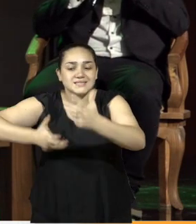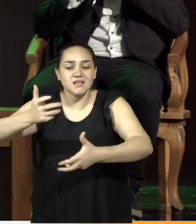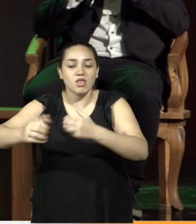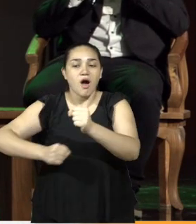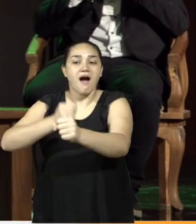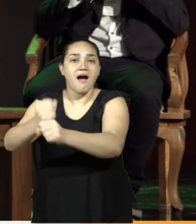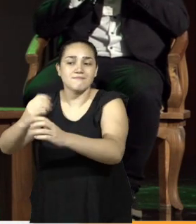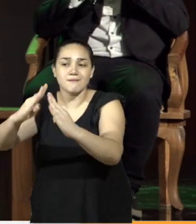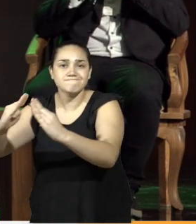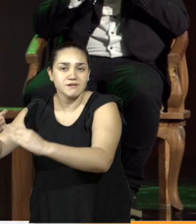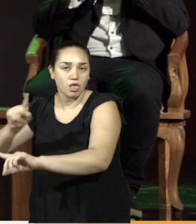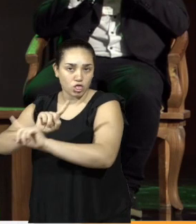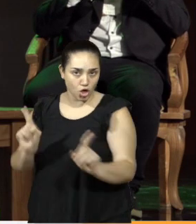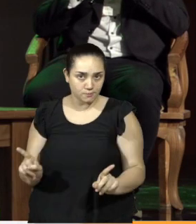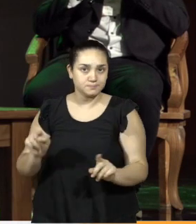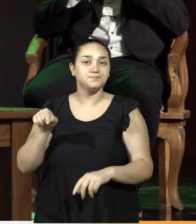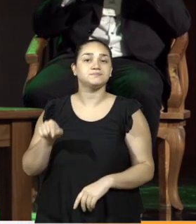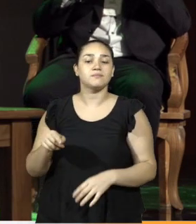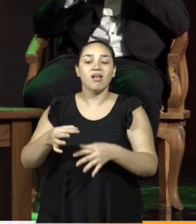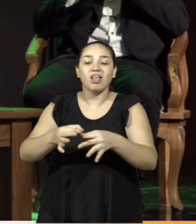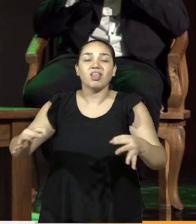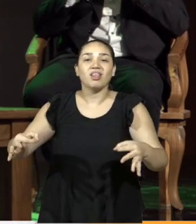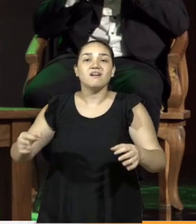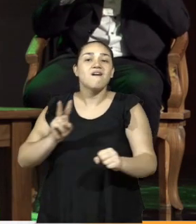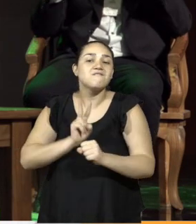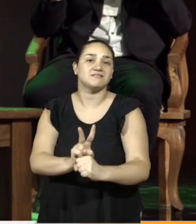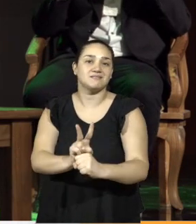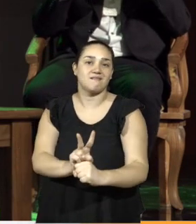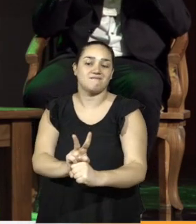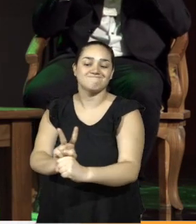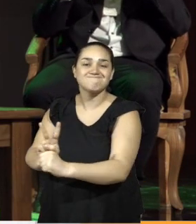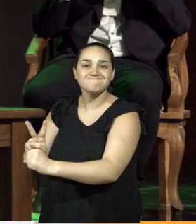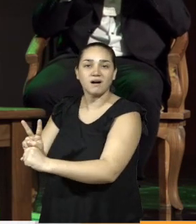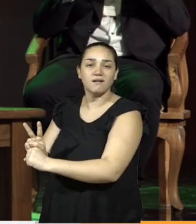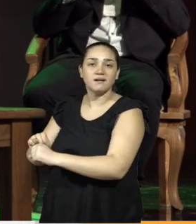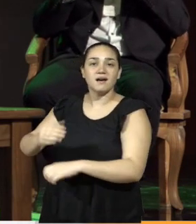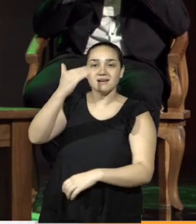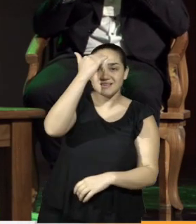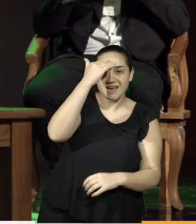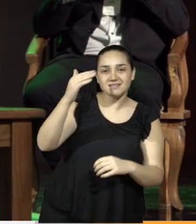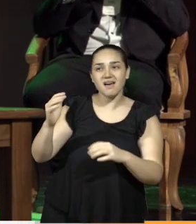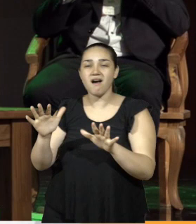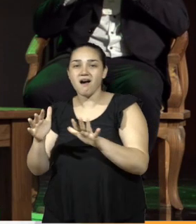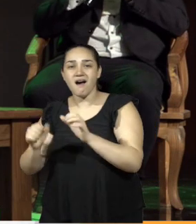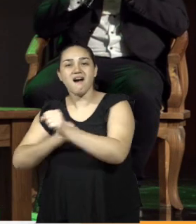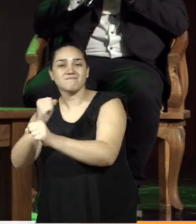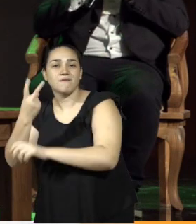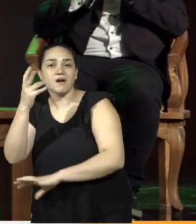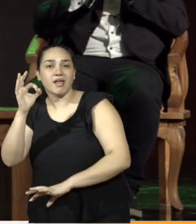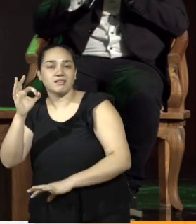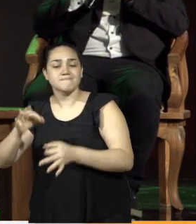población. Es más que todo eso. Es una línea de defensa entre 15 a 20 metros, más que todo.